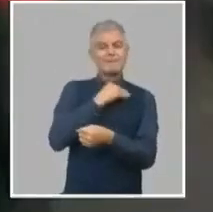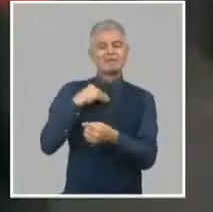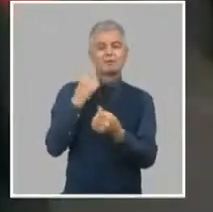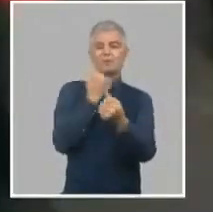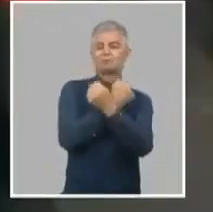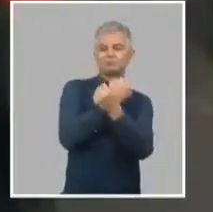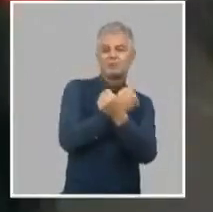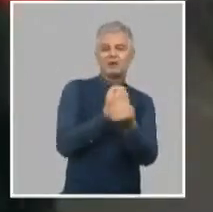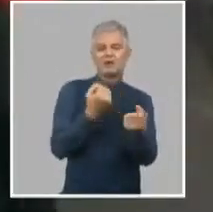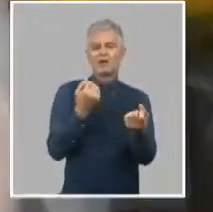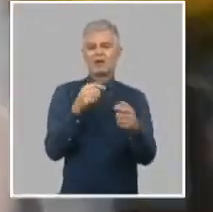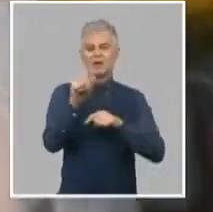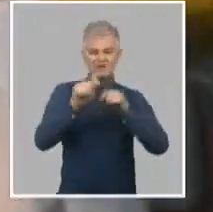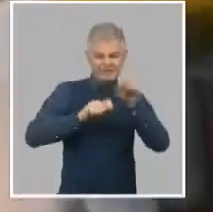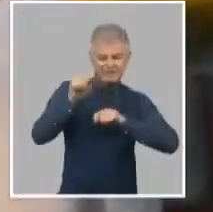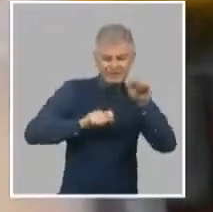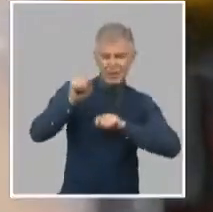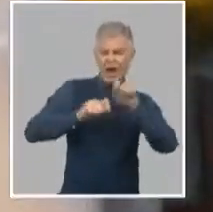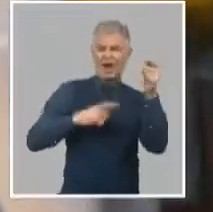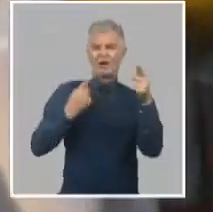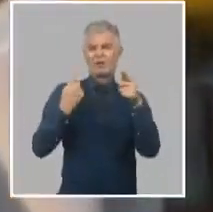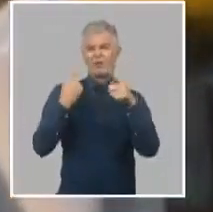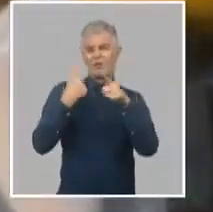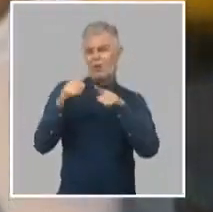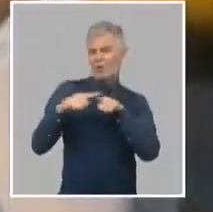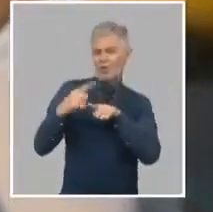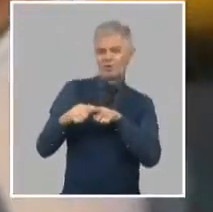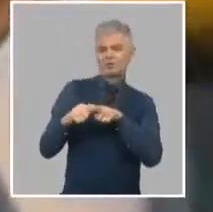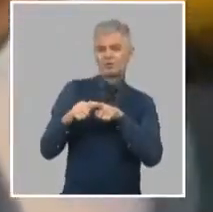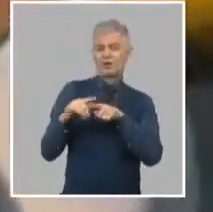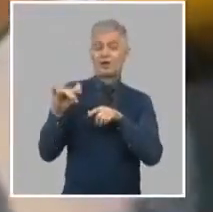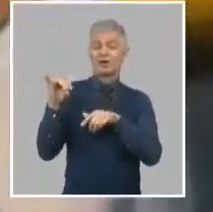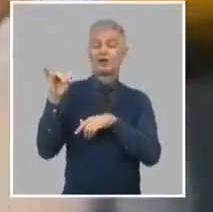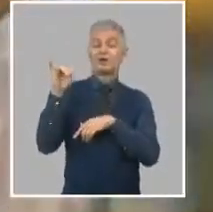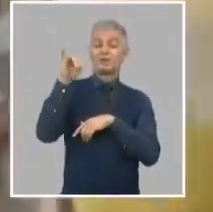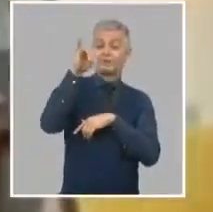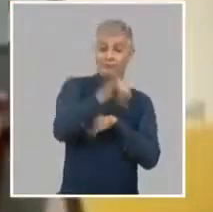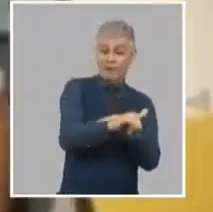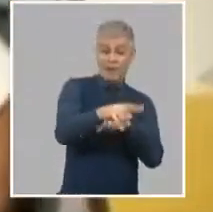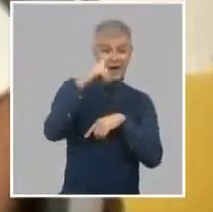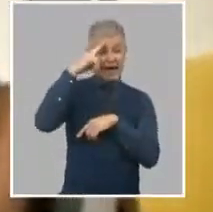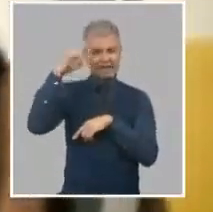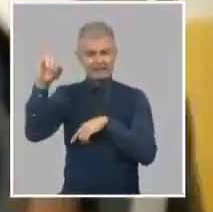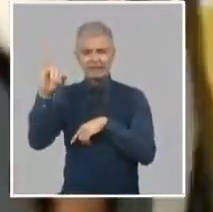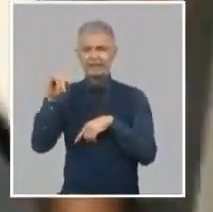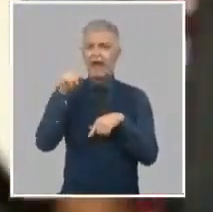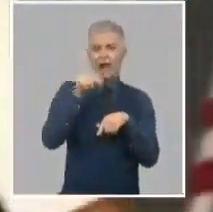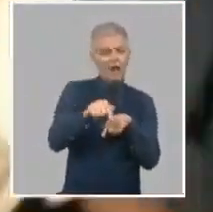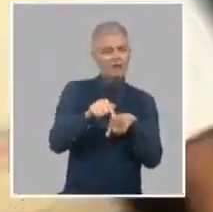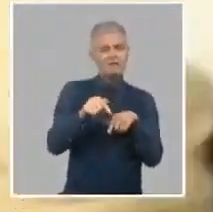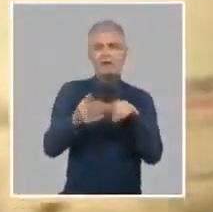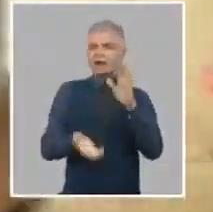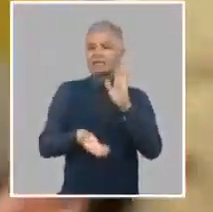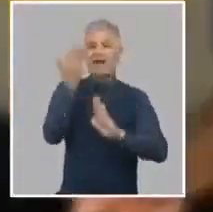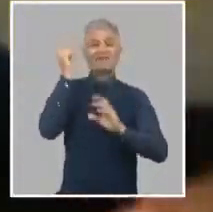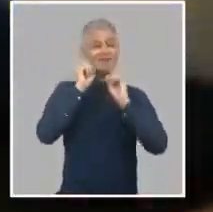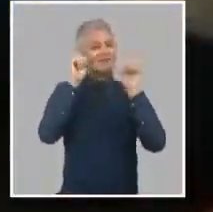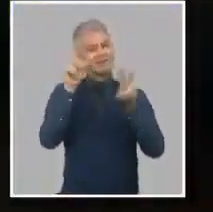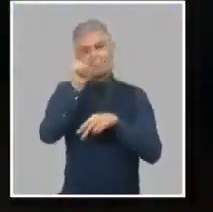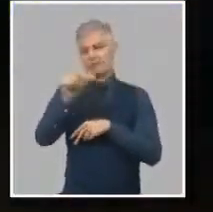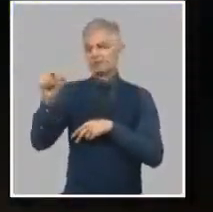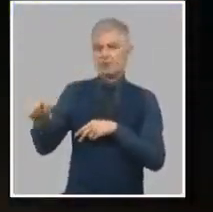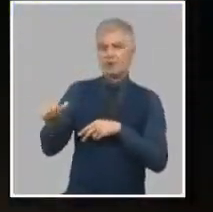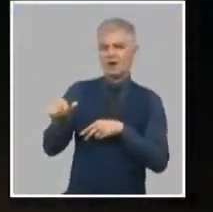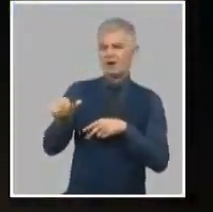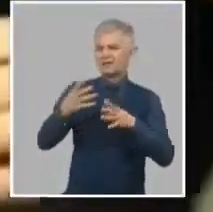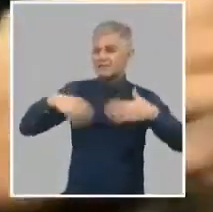anestesiólogos, intensivistas, llegaron a luchar directamente con la muerte, a salvar vidas en condiciones